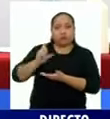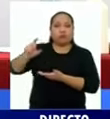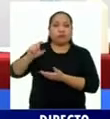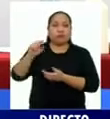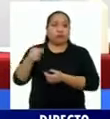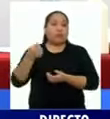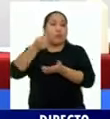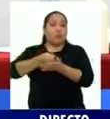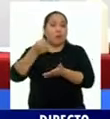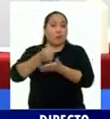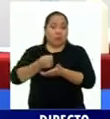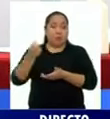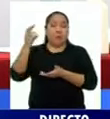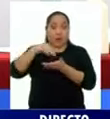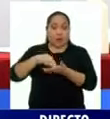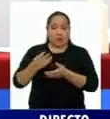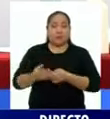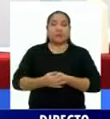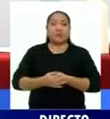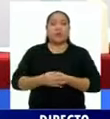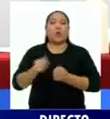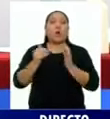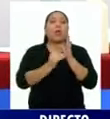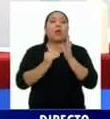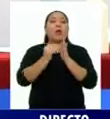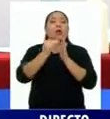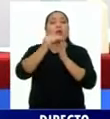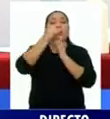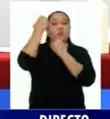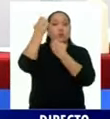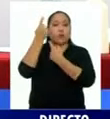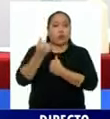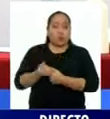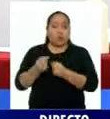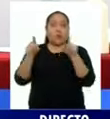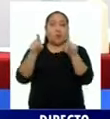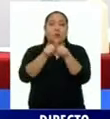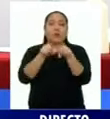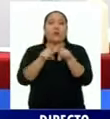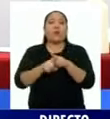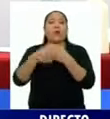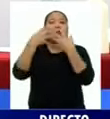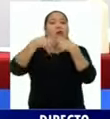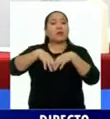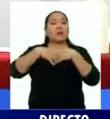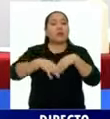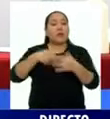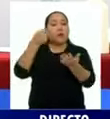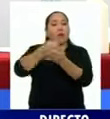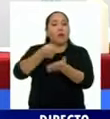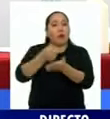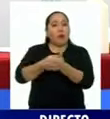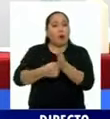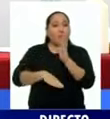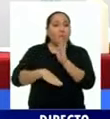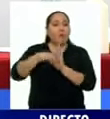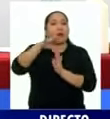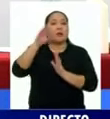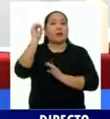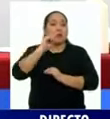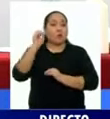ingresos. Cuando hay crecimiento económico, también las empresas pagan más impuestos,